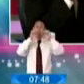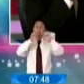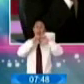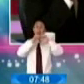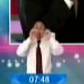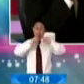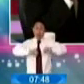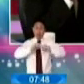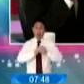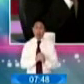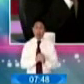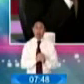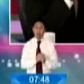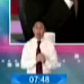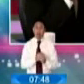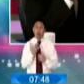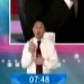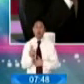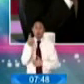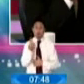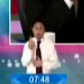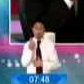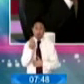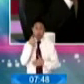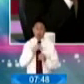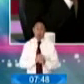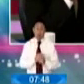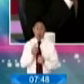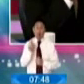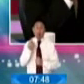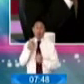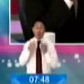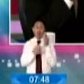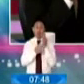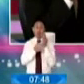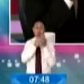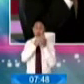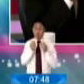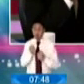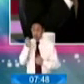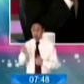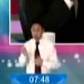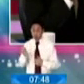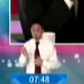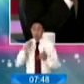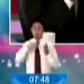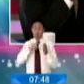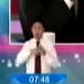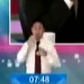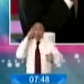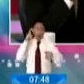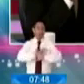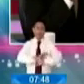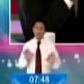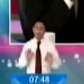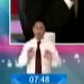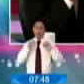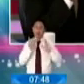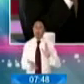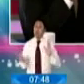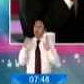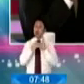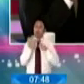decida dividir utilidades. Si se entregan dividendos a los accionistas, quiere decir que se acaban ya los acuerdos y recuperamos